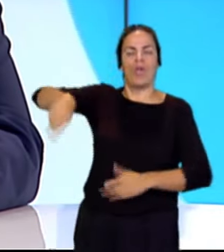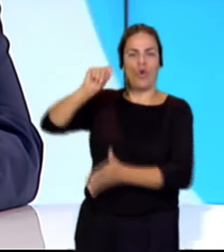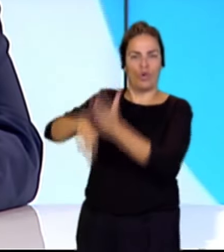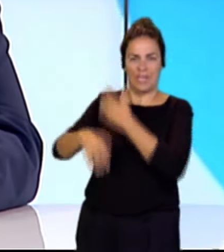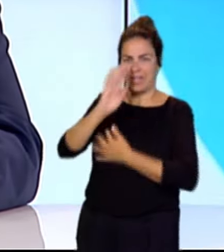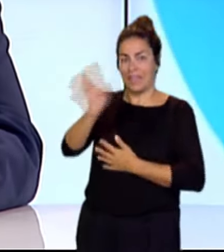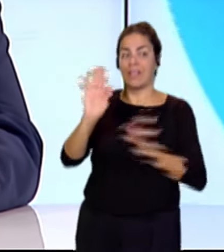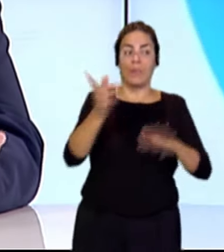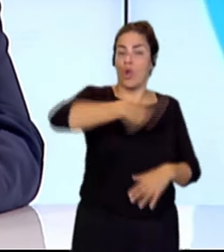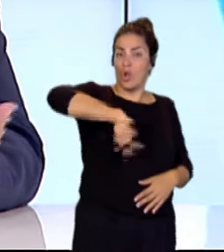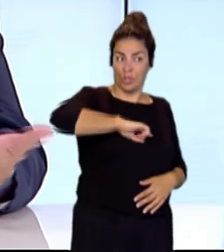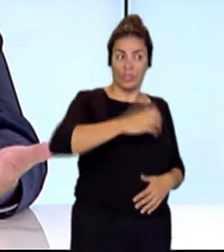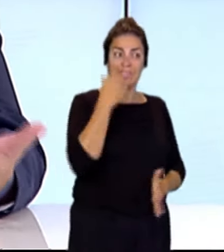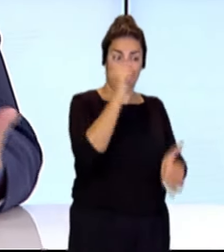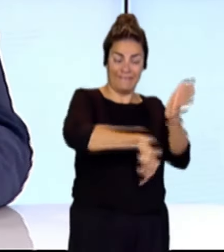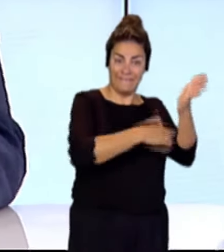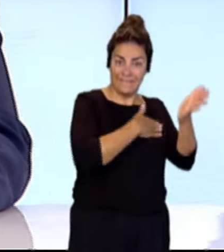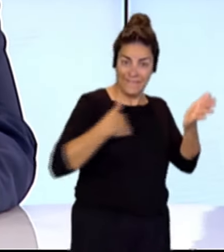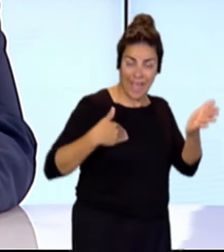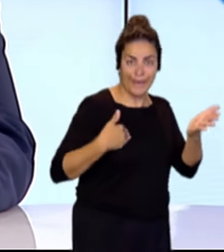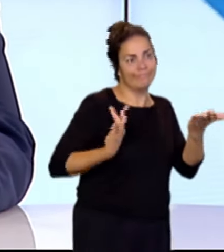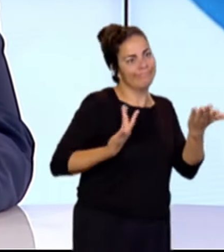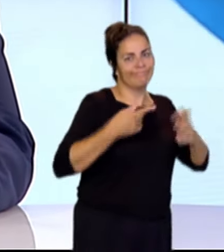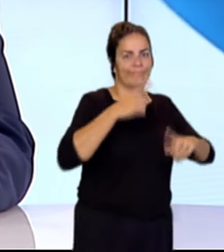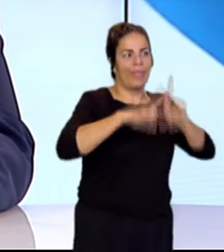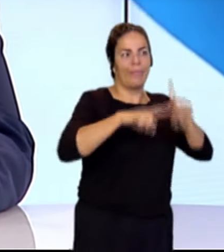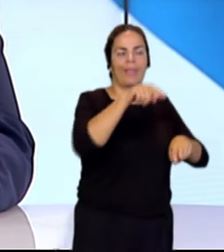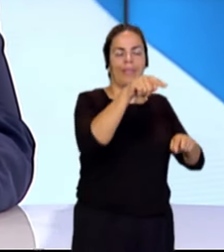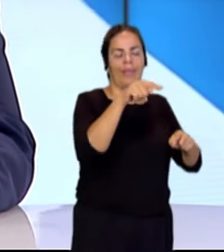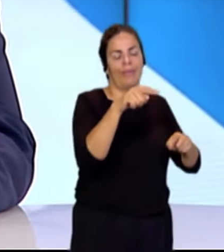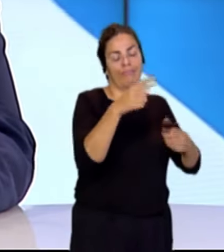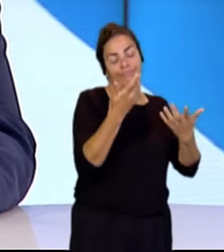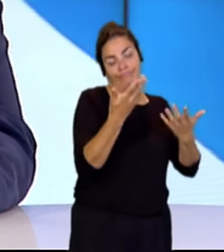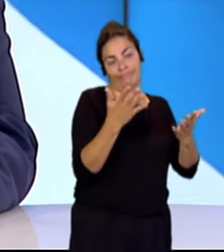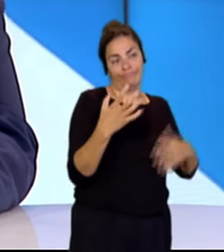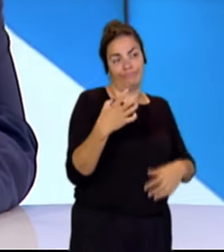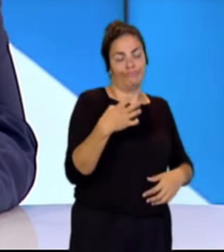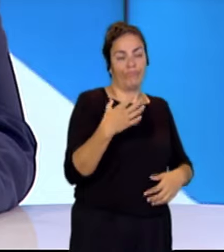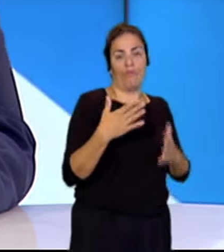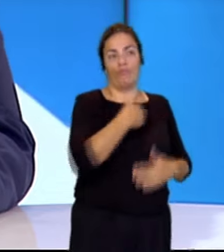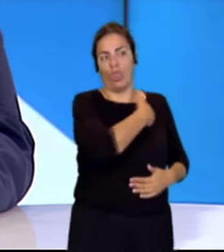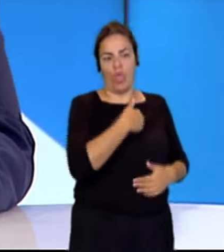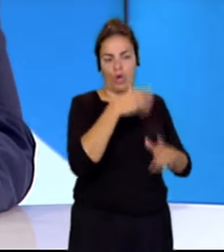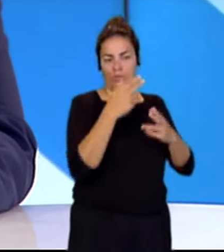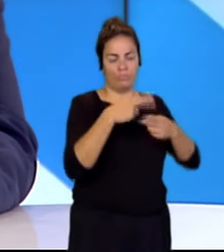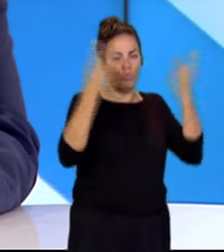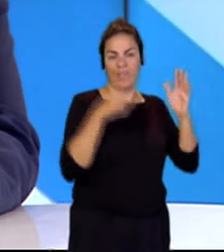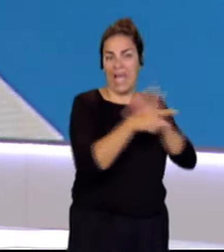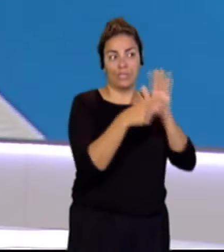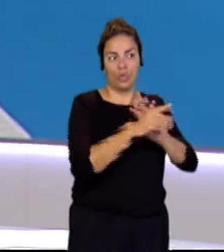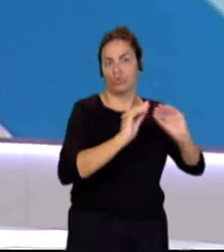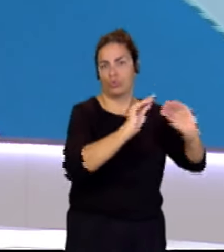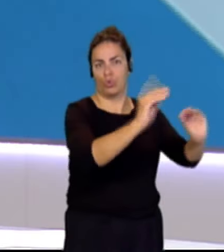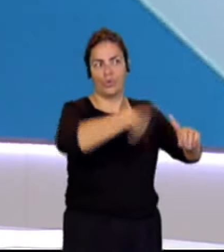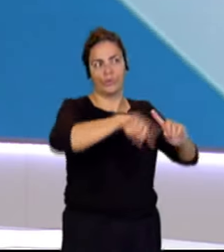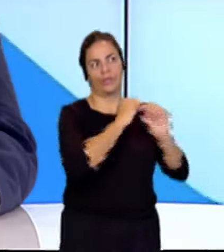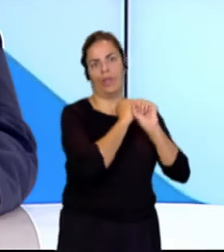para contratar tenemos que depender o dependemos de función p pública le pongo otro ejemplo para contratar